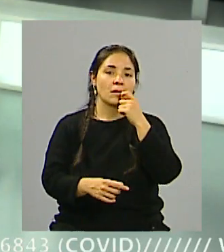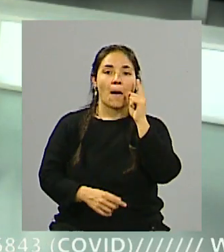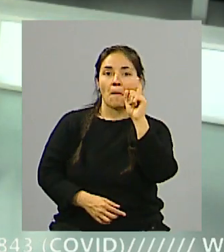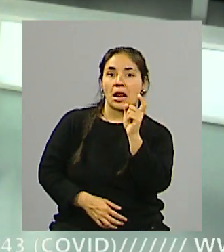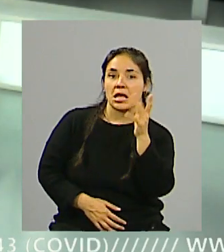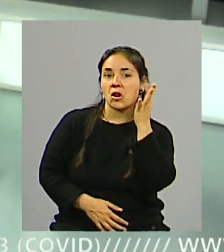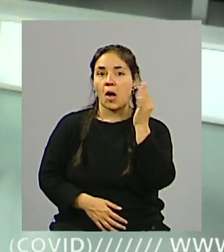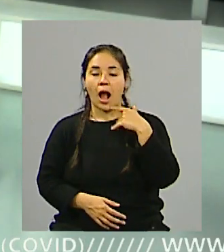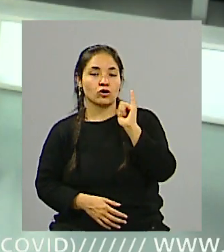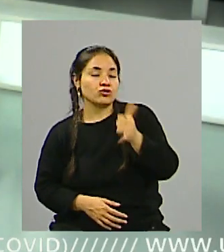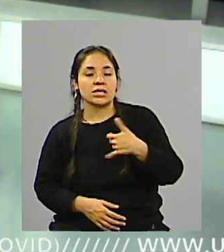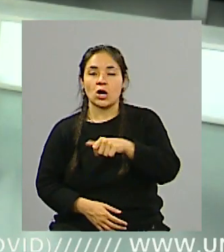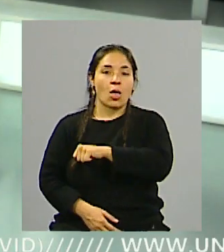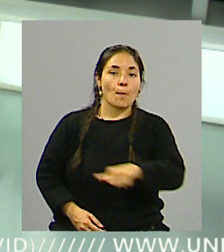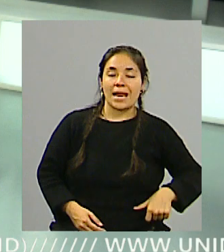algo va a pasar, tengo que hacer algo.